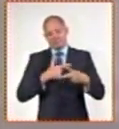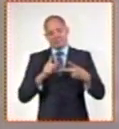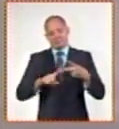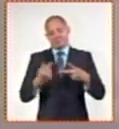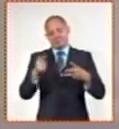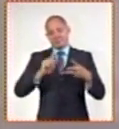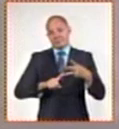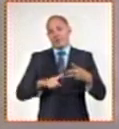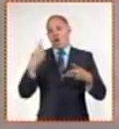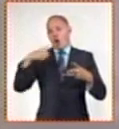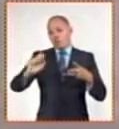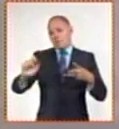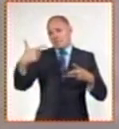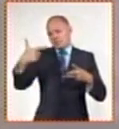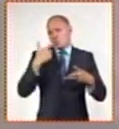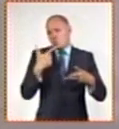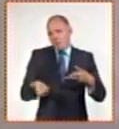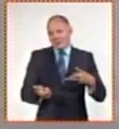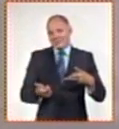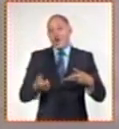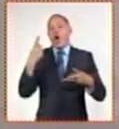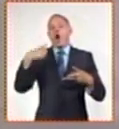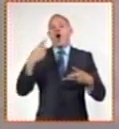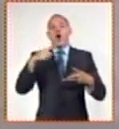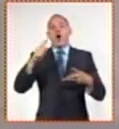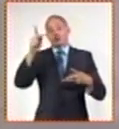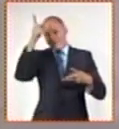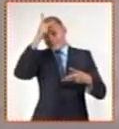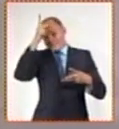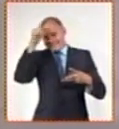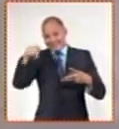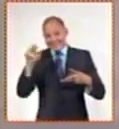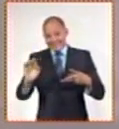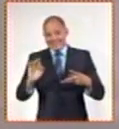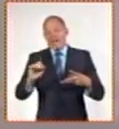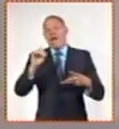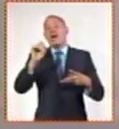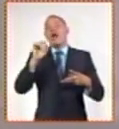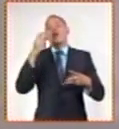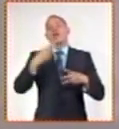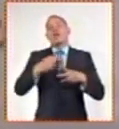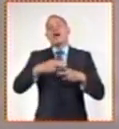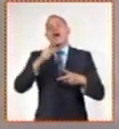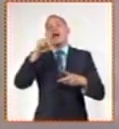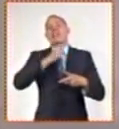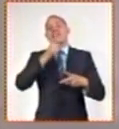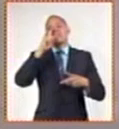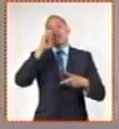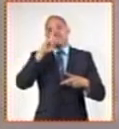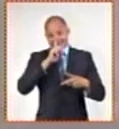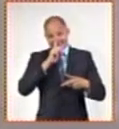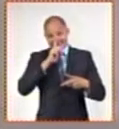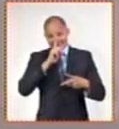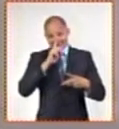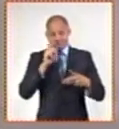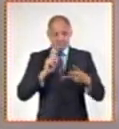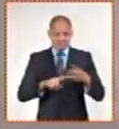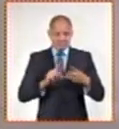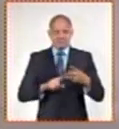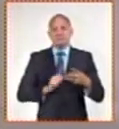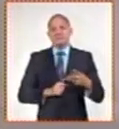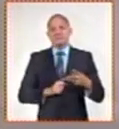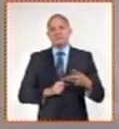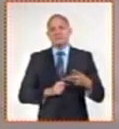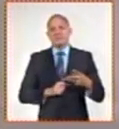del expresidente Lenín Moreno en contra de funcionarios de la administración anterior en